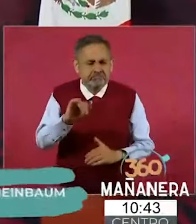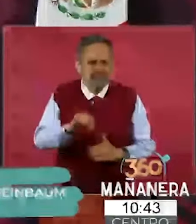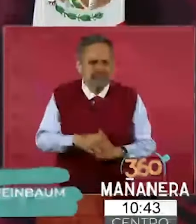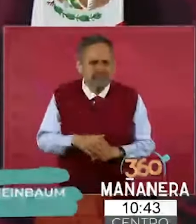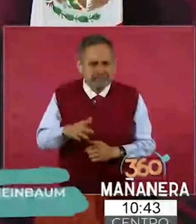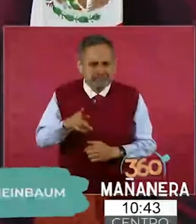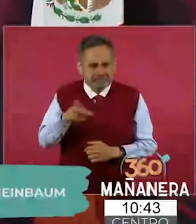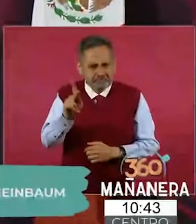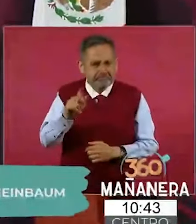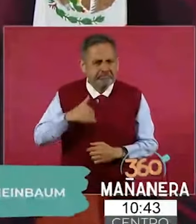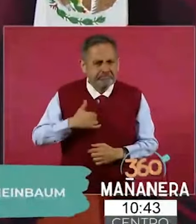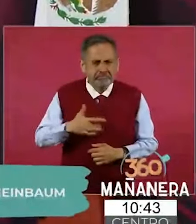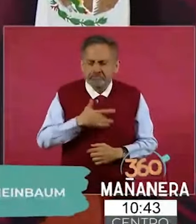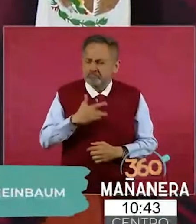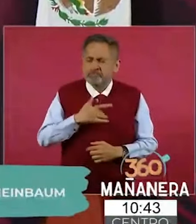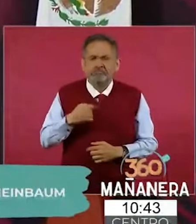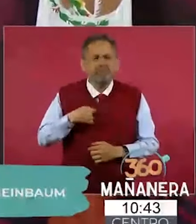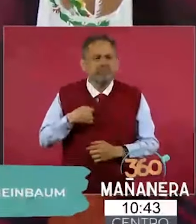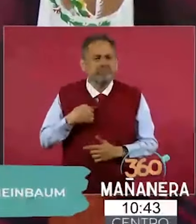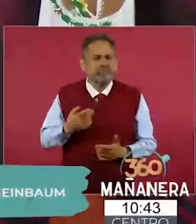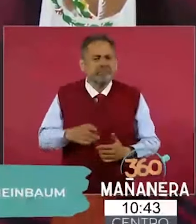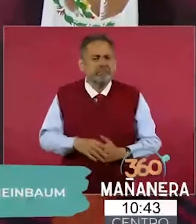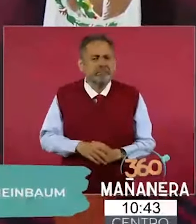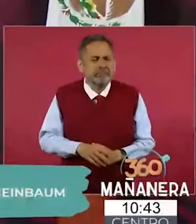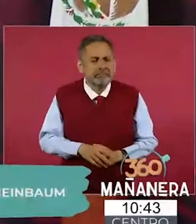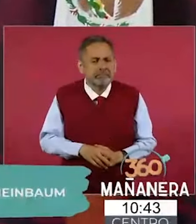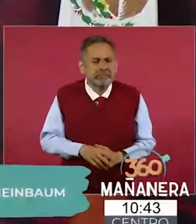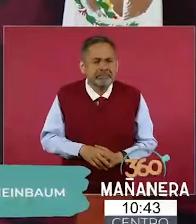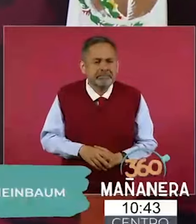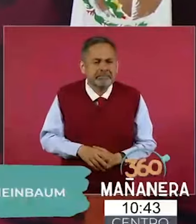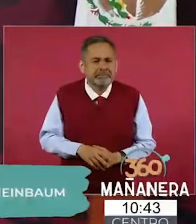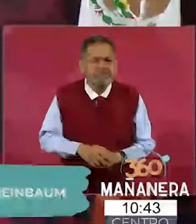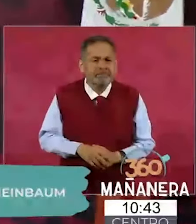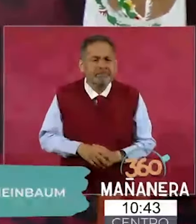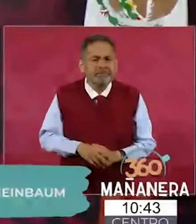Pero estoy como en otros